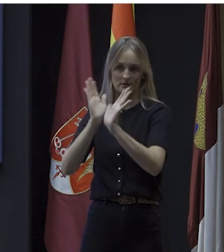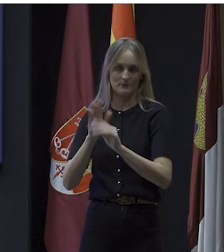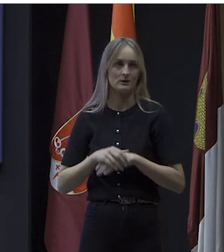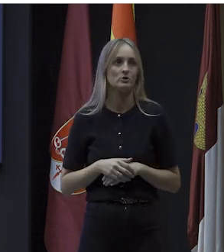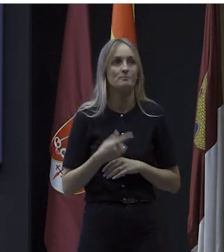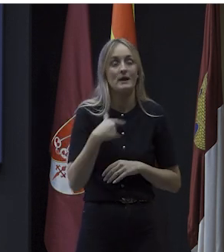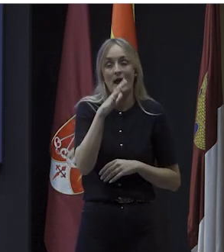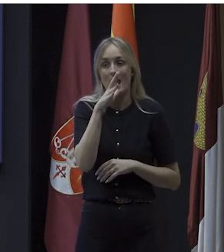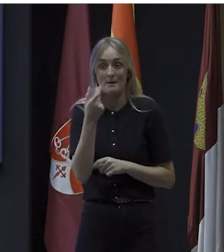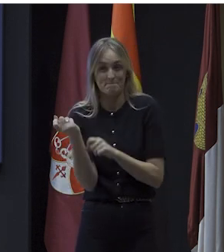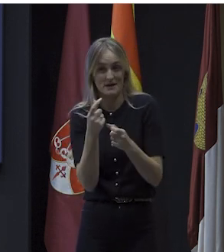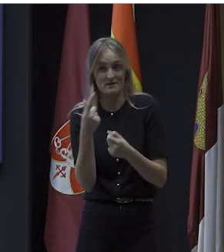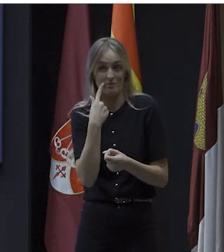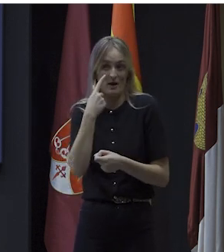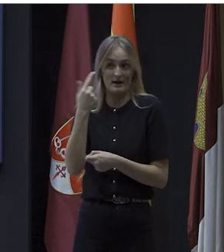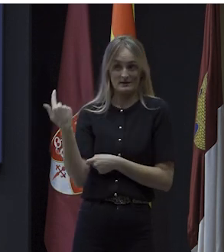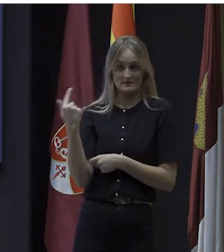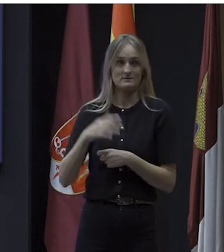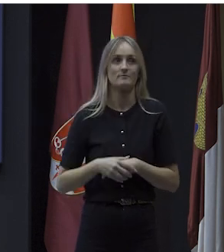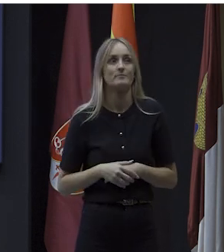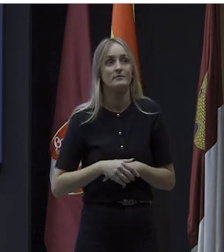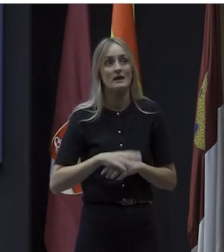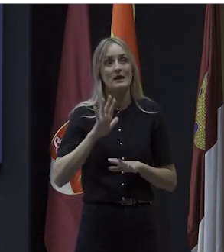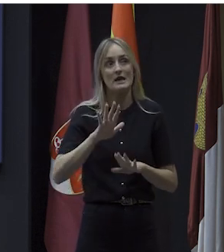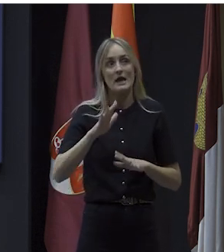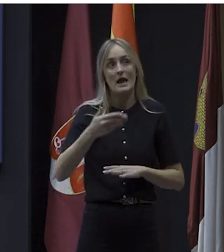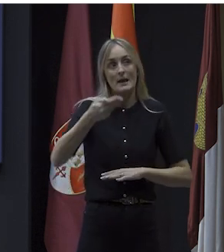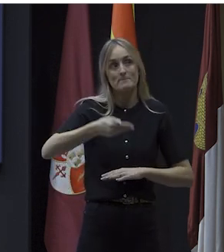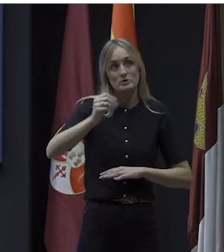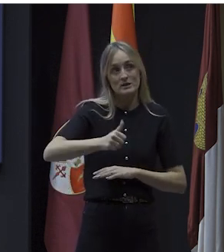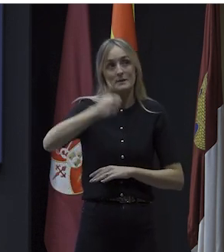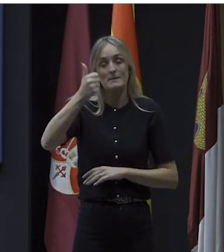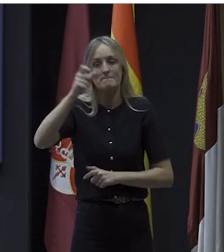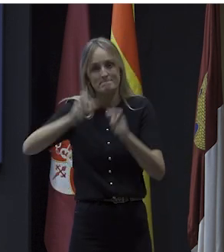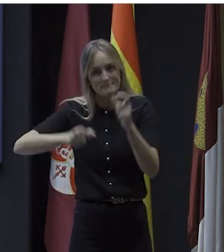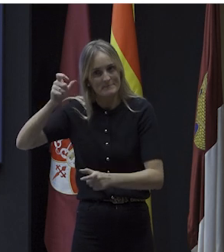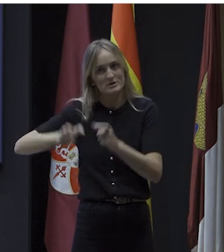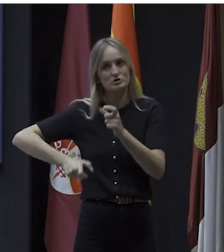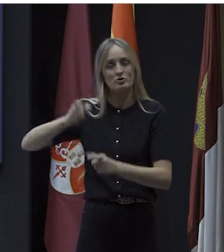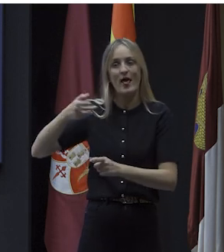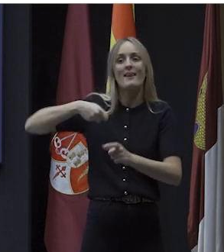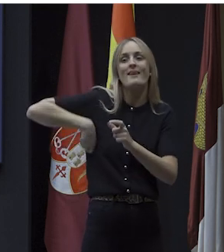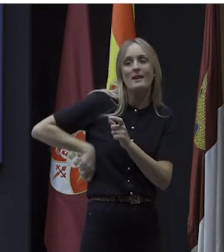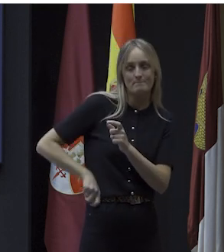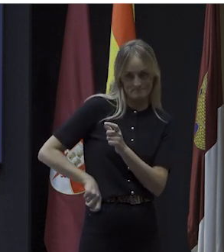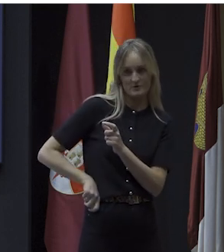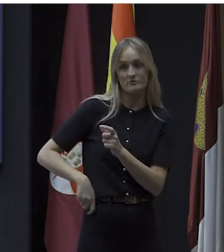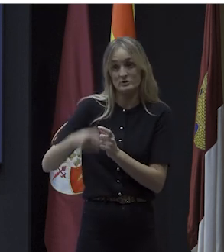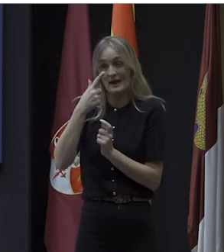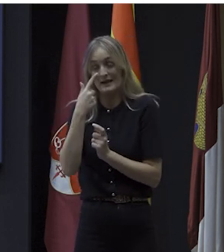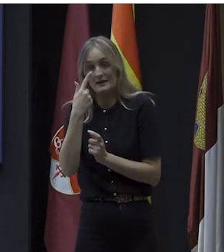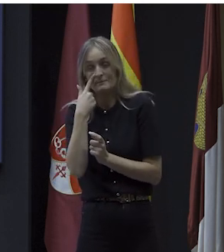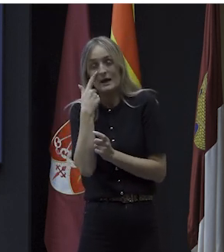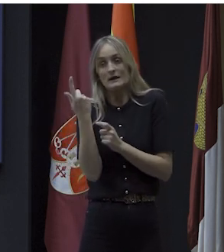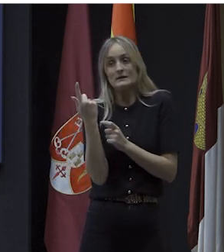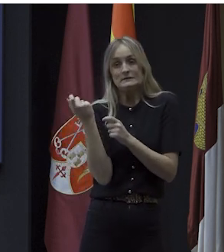lo que tenemos ahora. Y quizás lo más importante es que tenías que tener personal entrenado, que pudiera reconocer las complicaciones, que